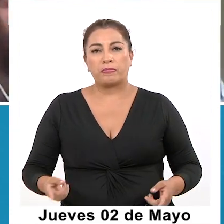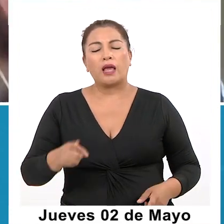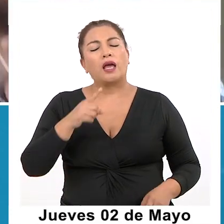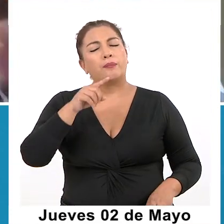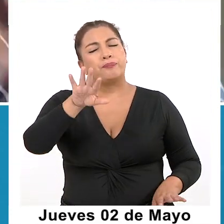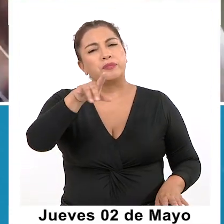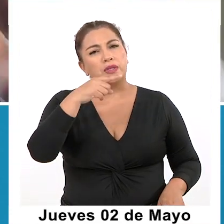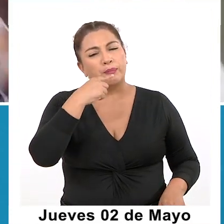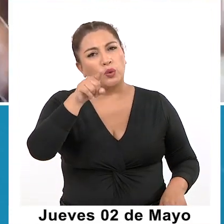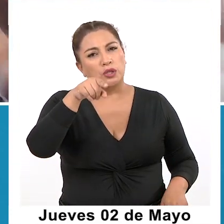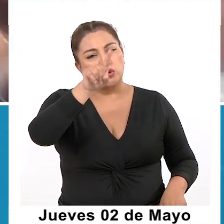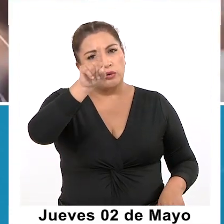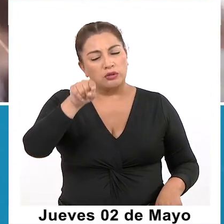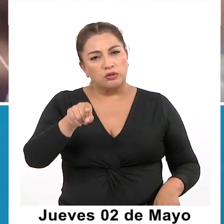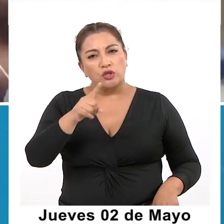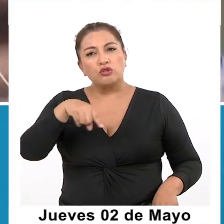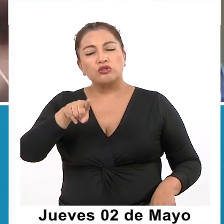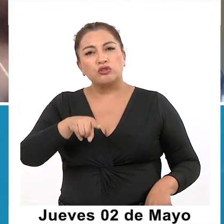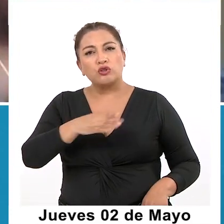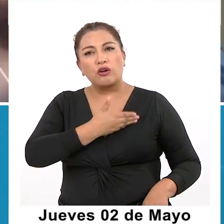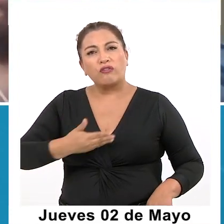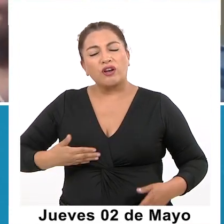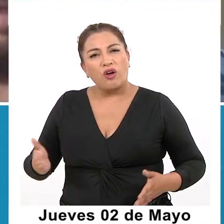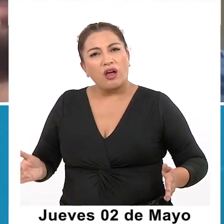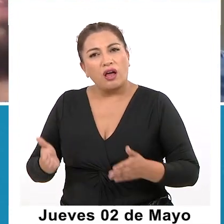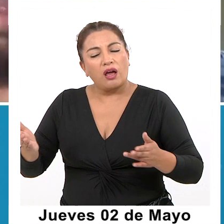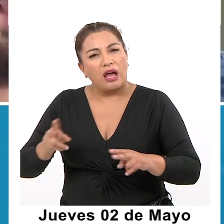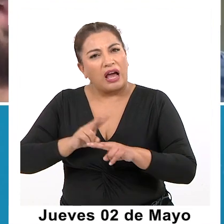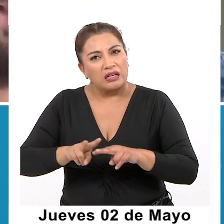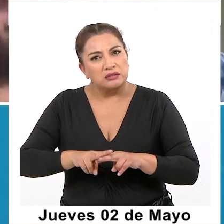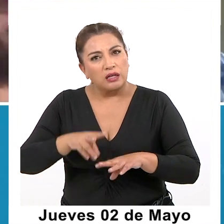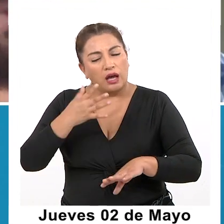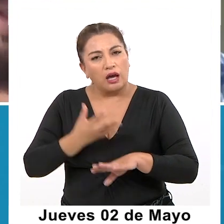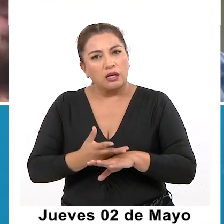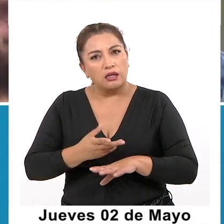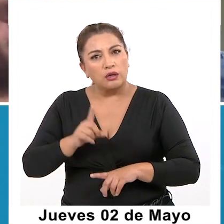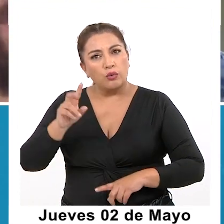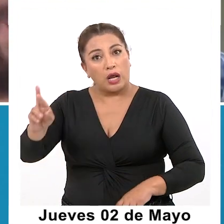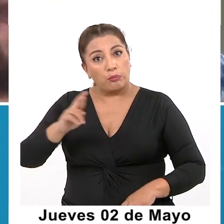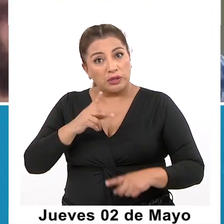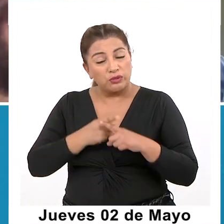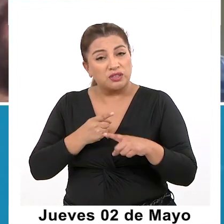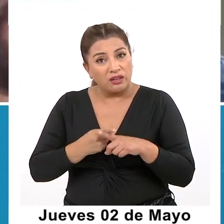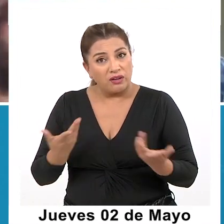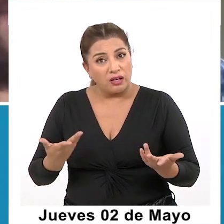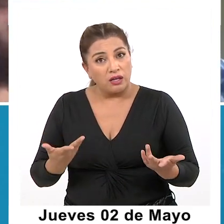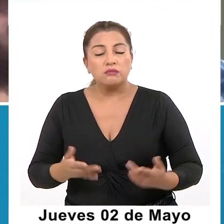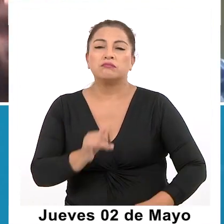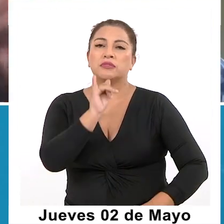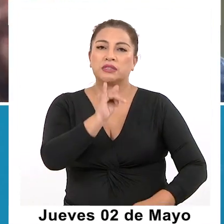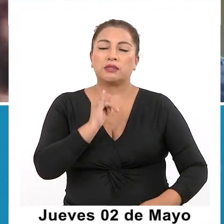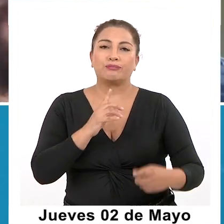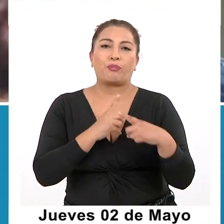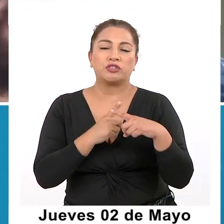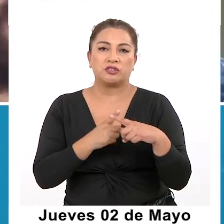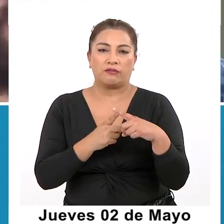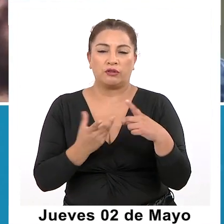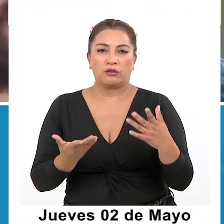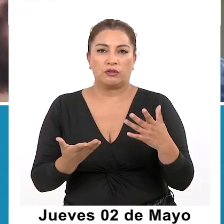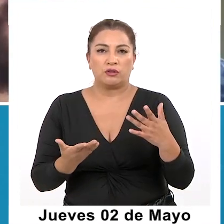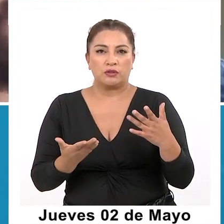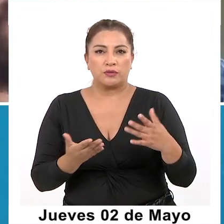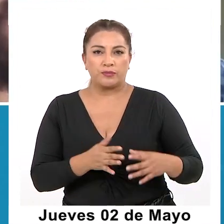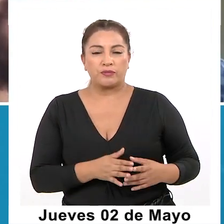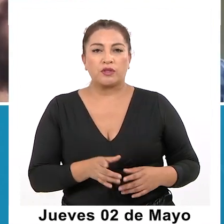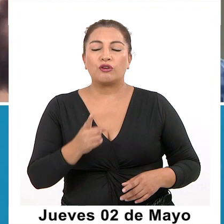dices eso y tú me dices estamos incentivando al gobierno que lo haga hay está positiva para ustedes en positivo porque estamos con un